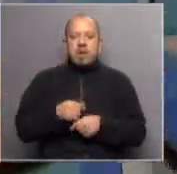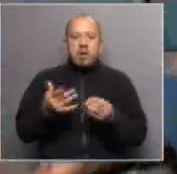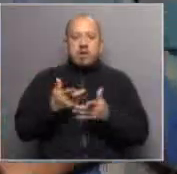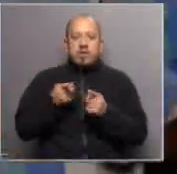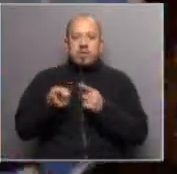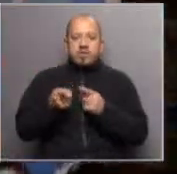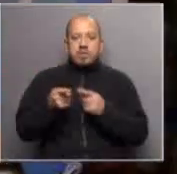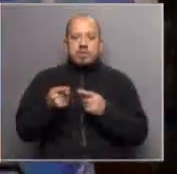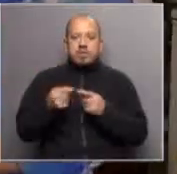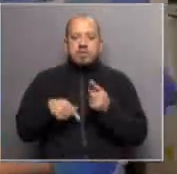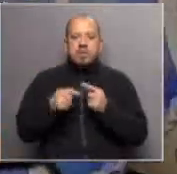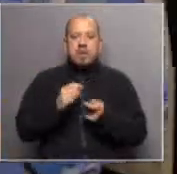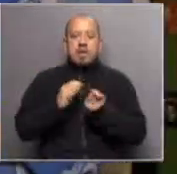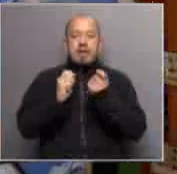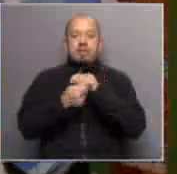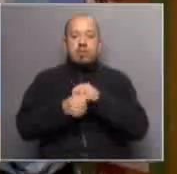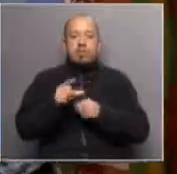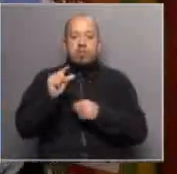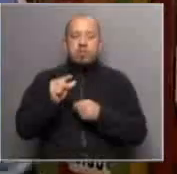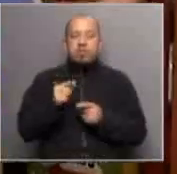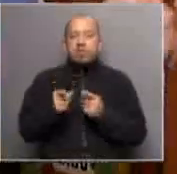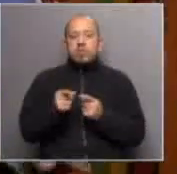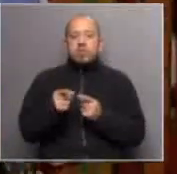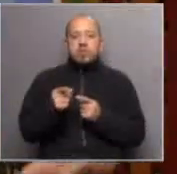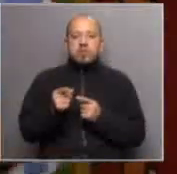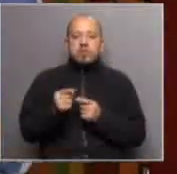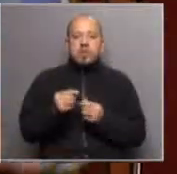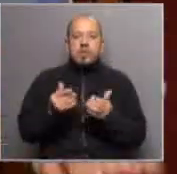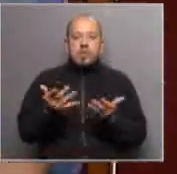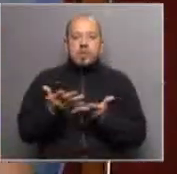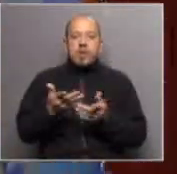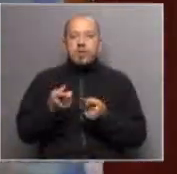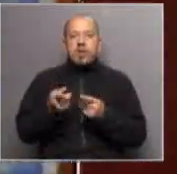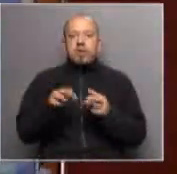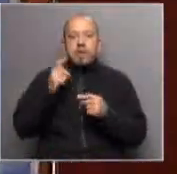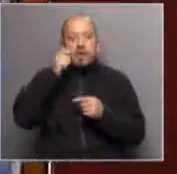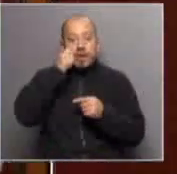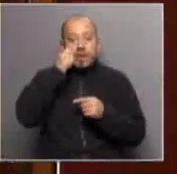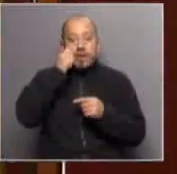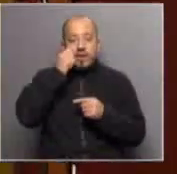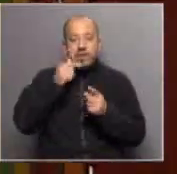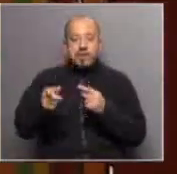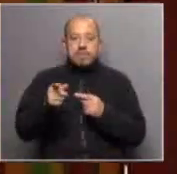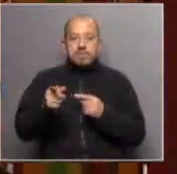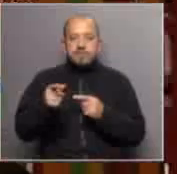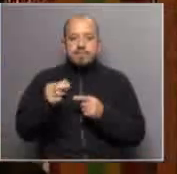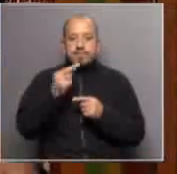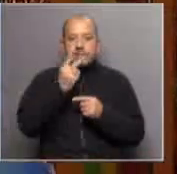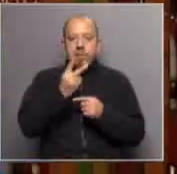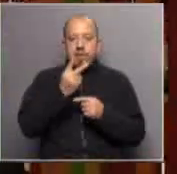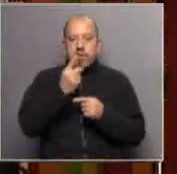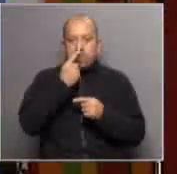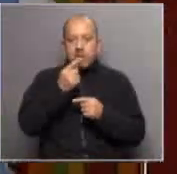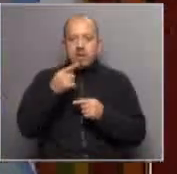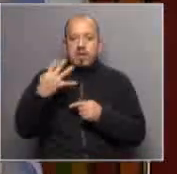la pandemia en realidad se modificó un poco y ahora está un poco más amplio el tema de las edades. Nacieron, perdón, en 2014, para ubicar